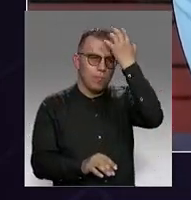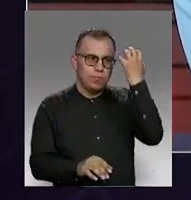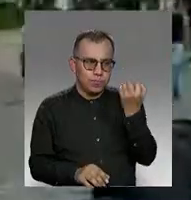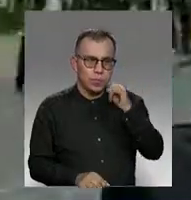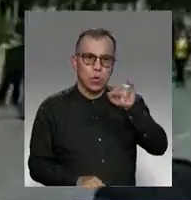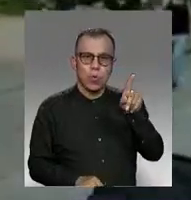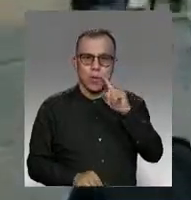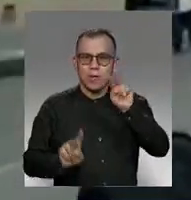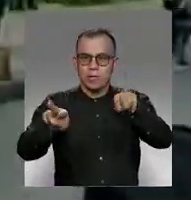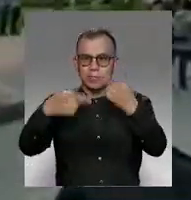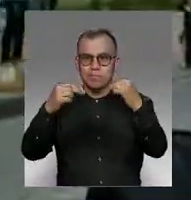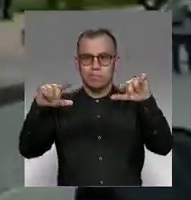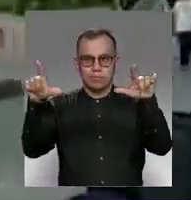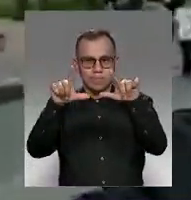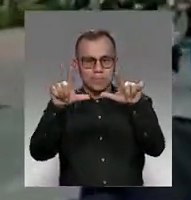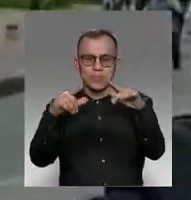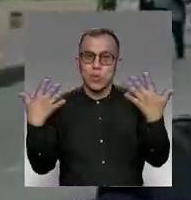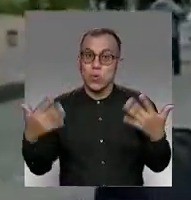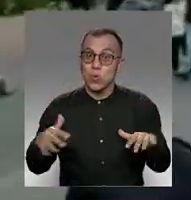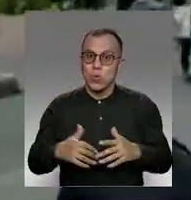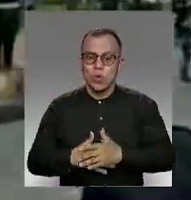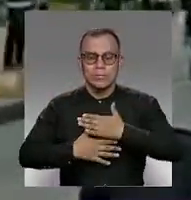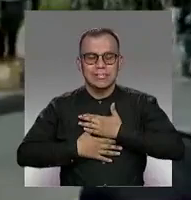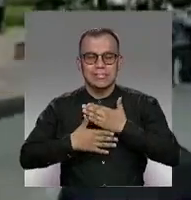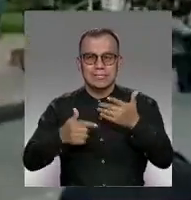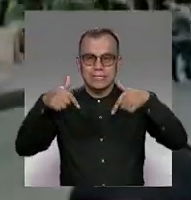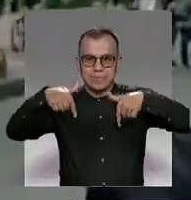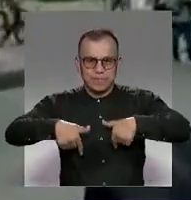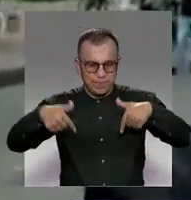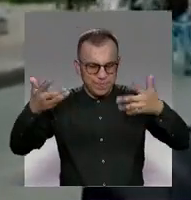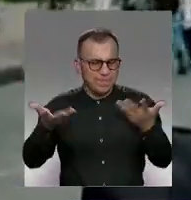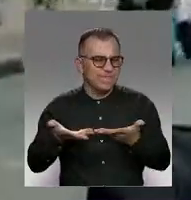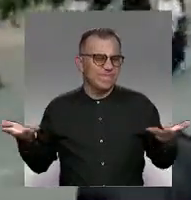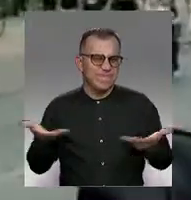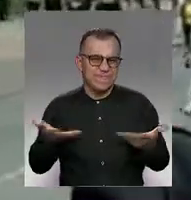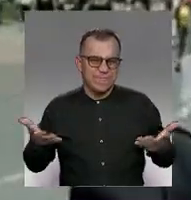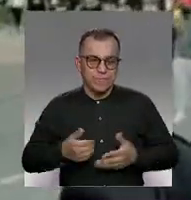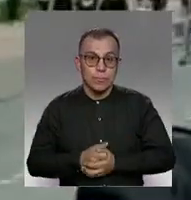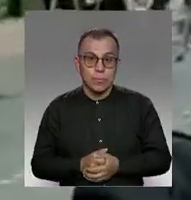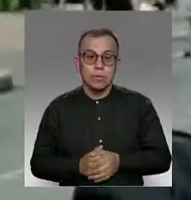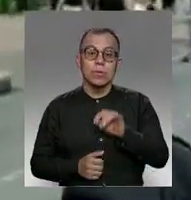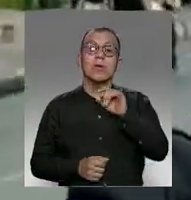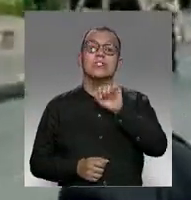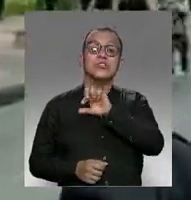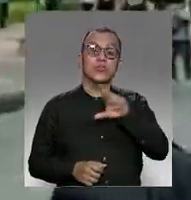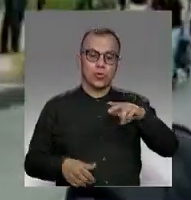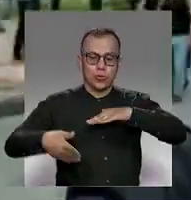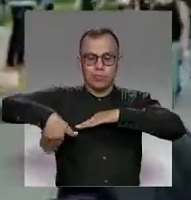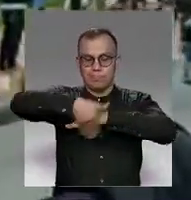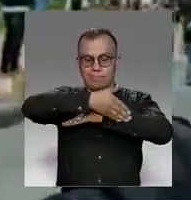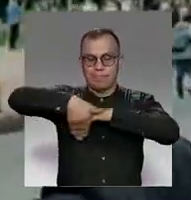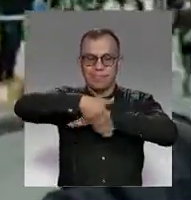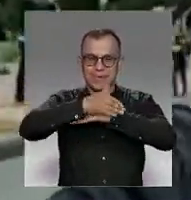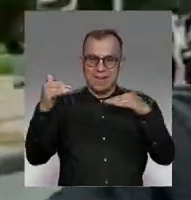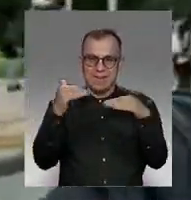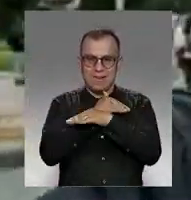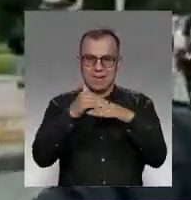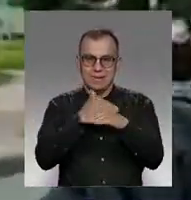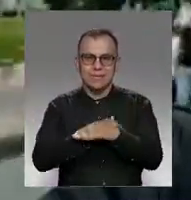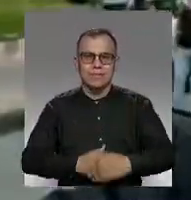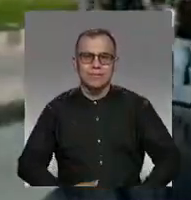Carlos, televidentes, un saludo especial para todos. Yo me encuentro en la autopista, exactamente en el sector de